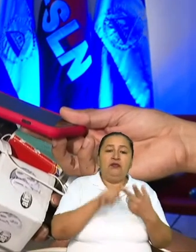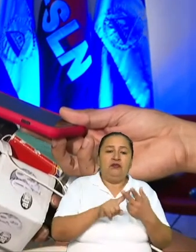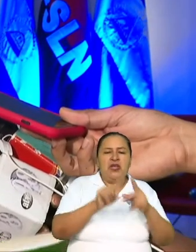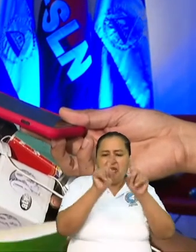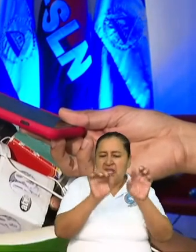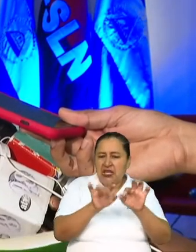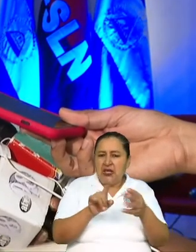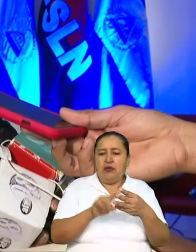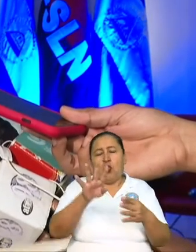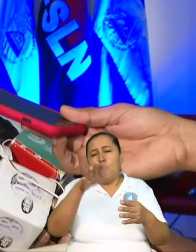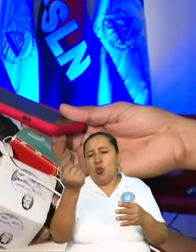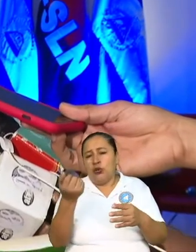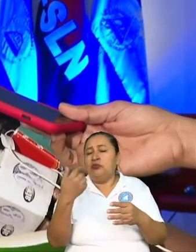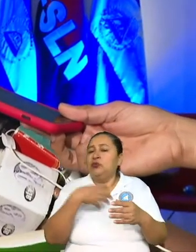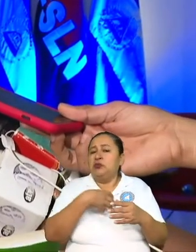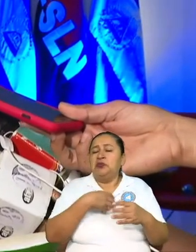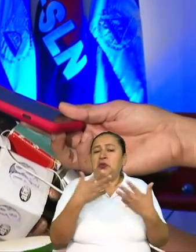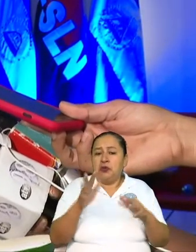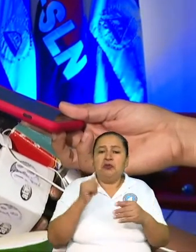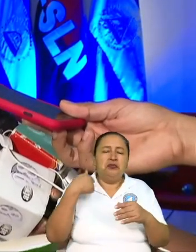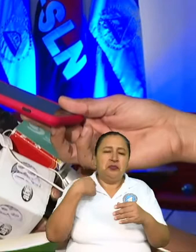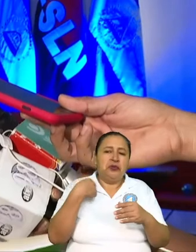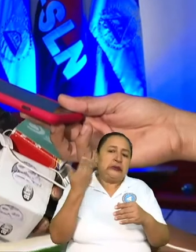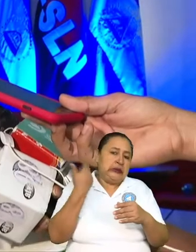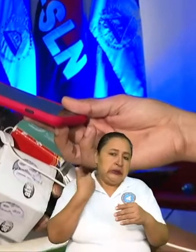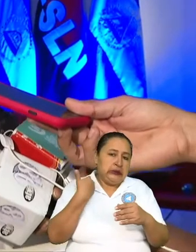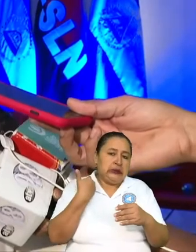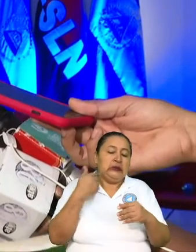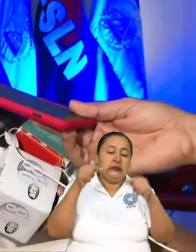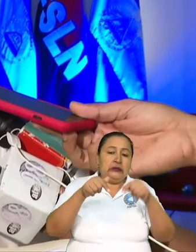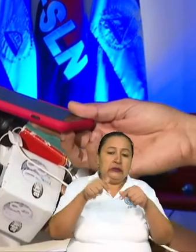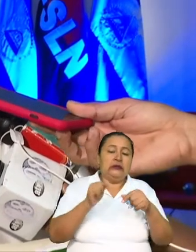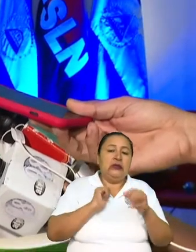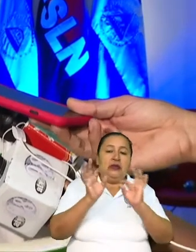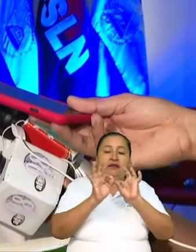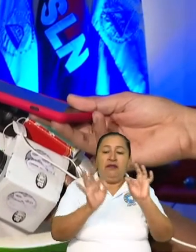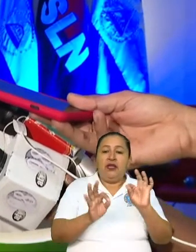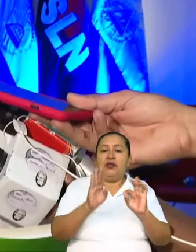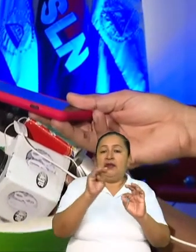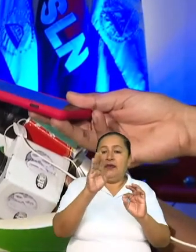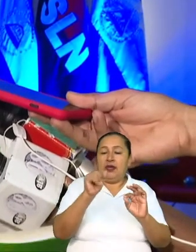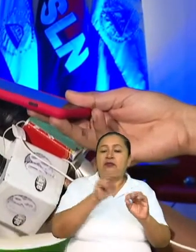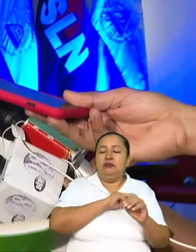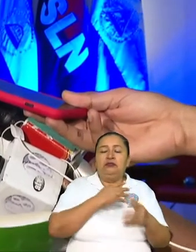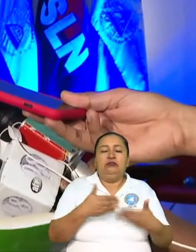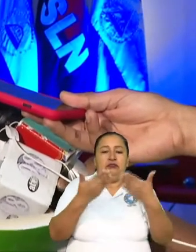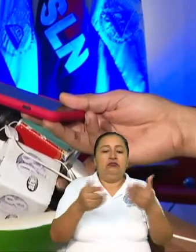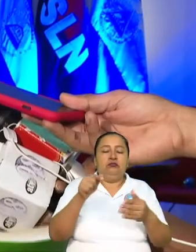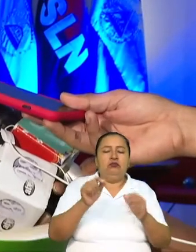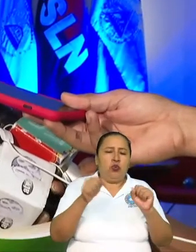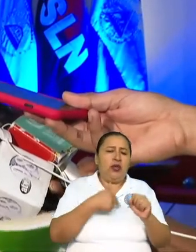y carreras, pues, que por su naturaleza son bastante caras, en esta feria de becas, pues, va a estar disponible